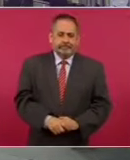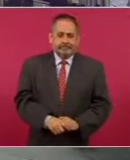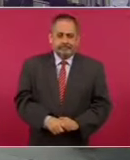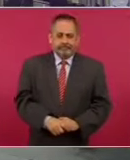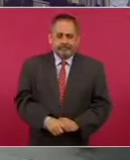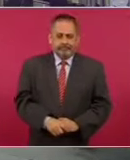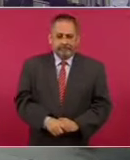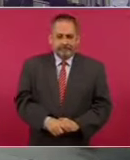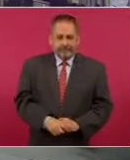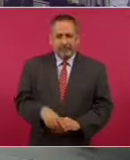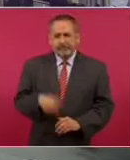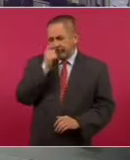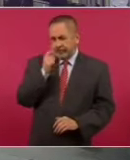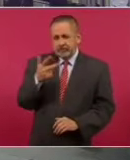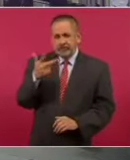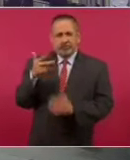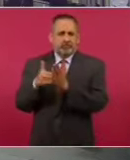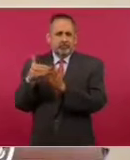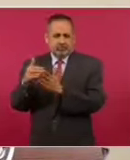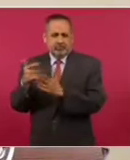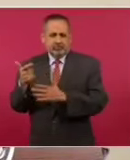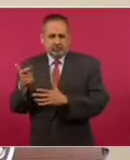O sea, 8 millones.